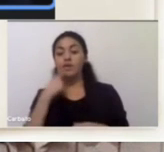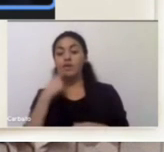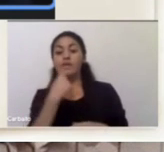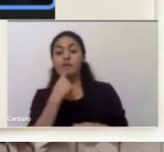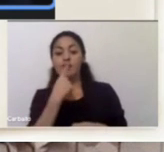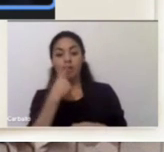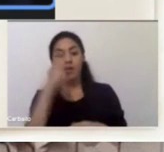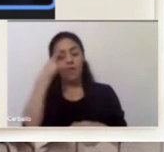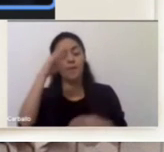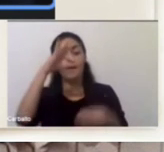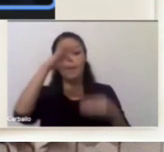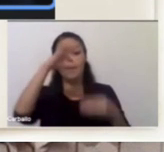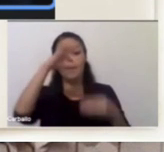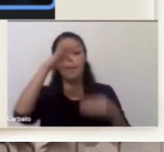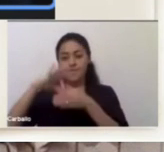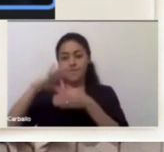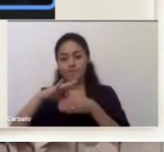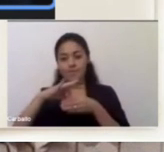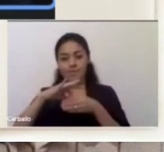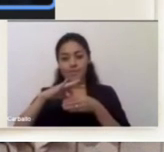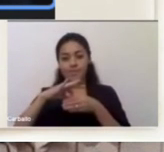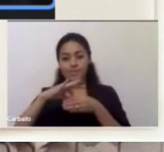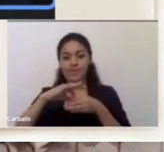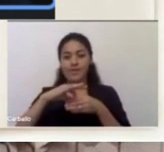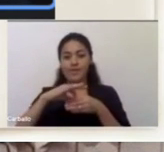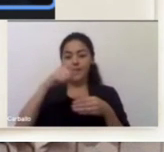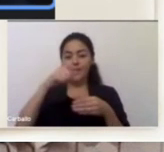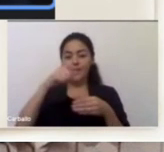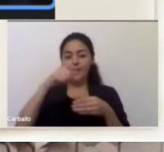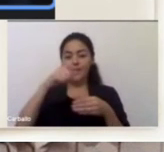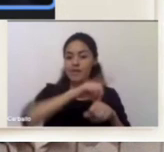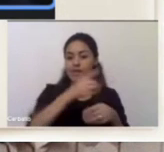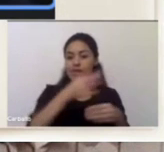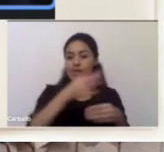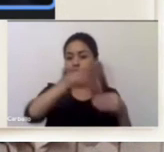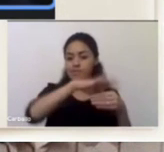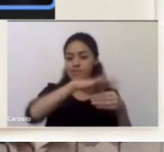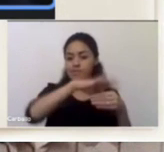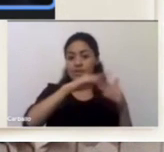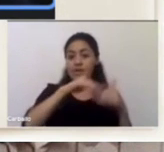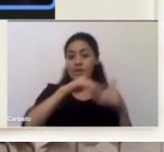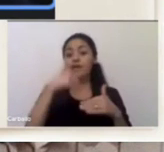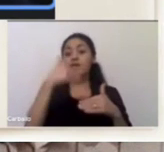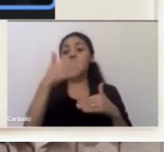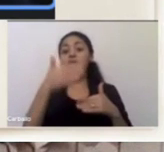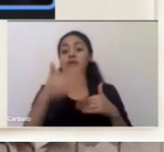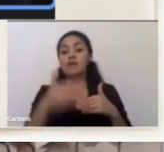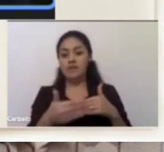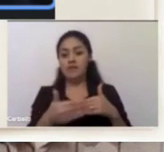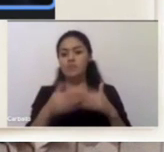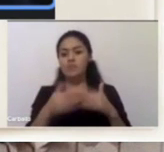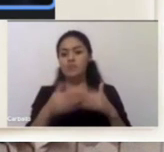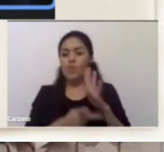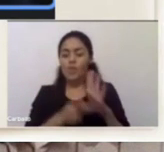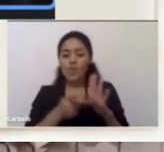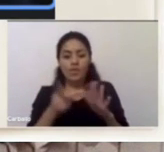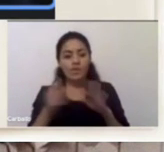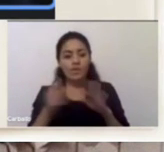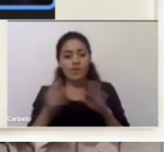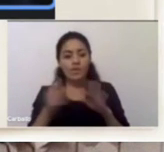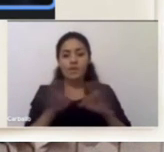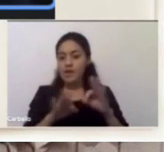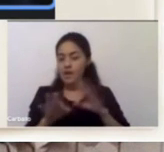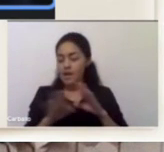labores, igual el martes, igual el miércoles, y afortunadamente hoy el Tribunal Estatal